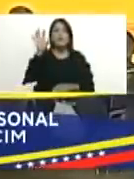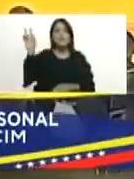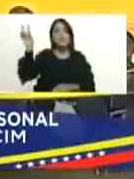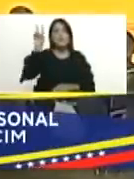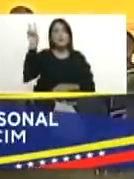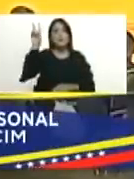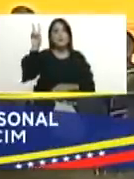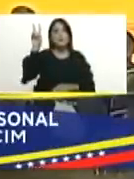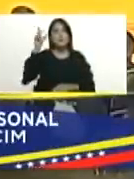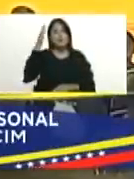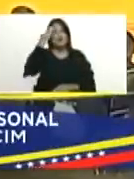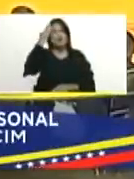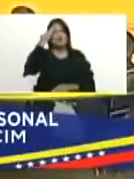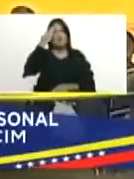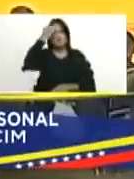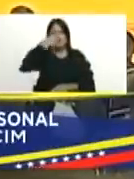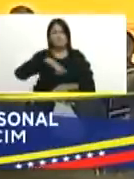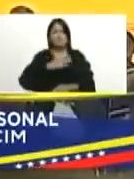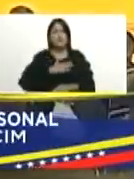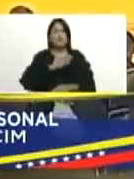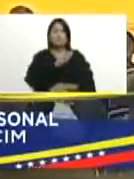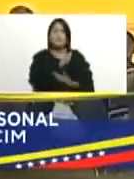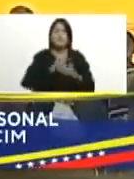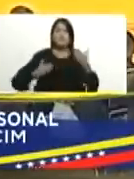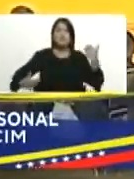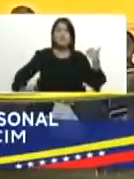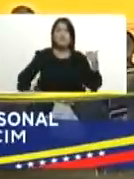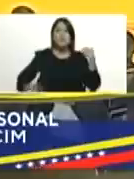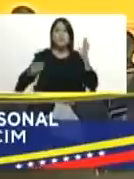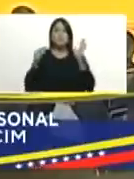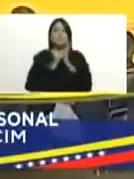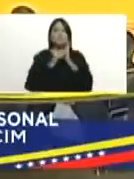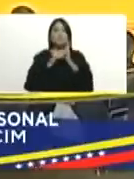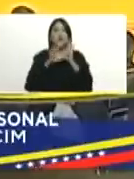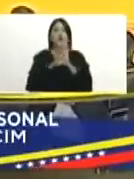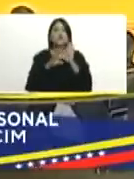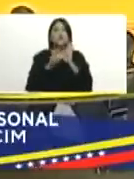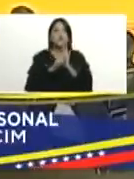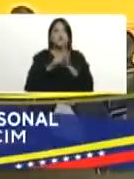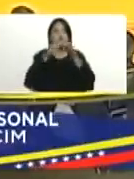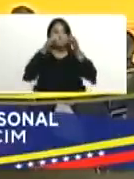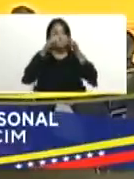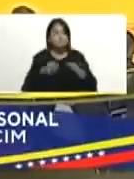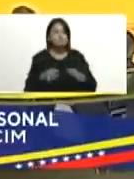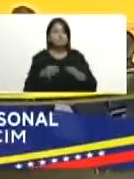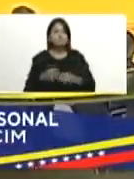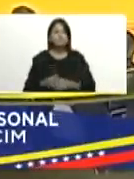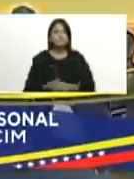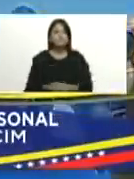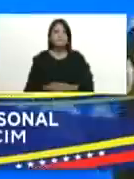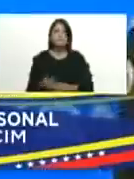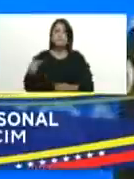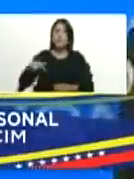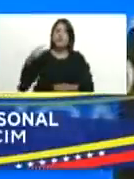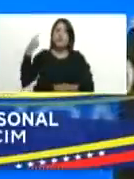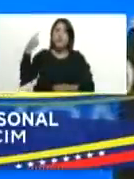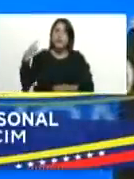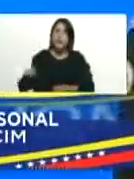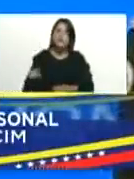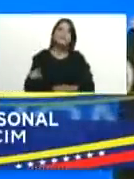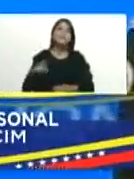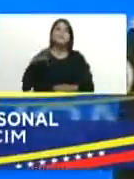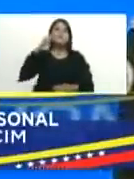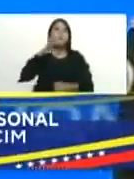lo creo como comandante en jefe constitucional. Hoy tenemos una Fuerza Armada